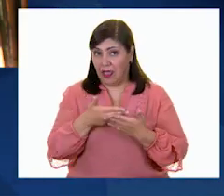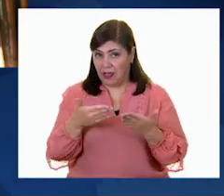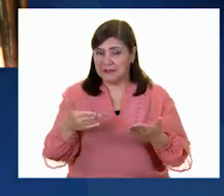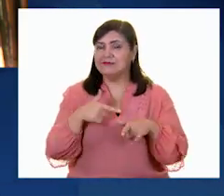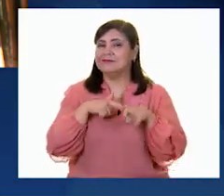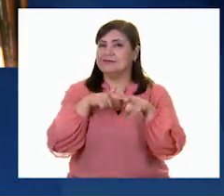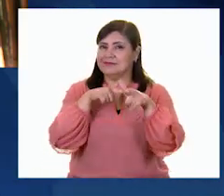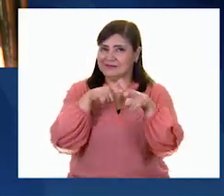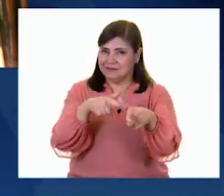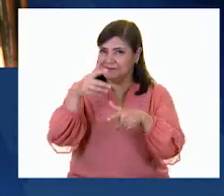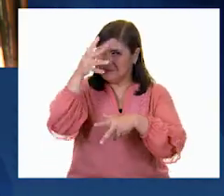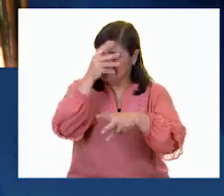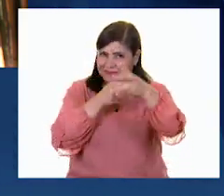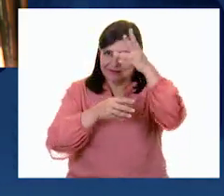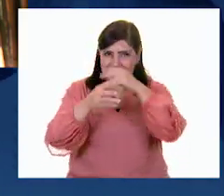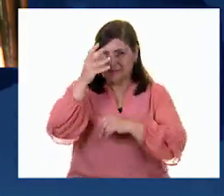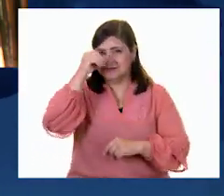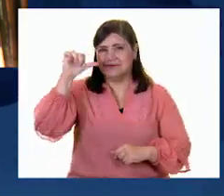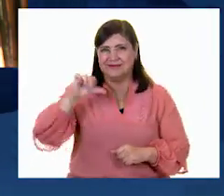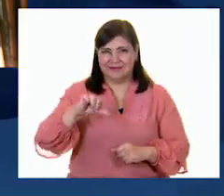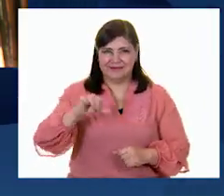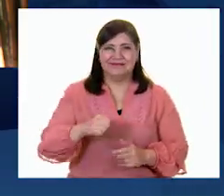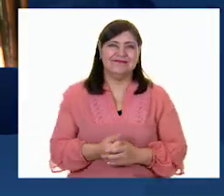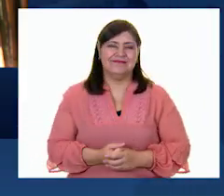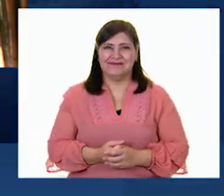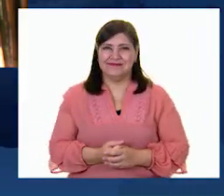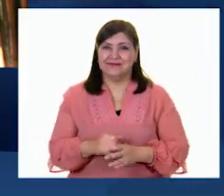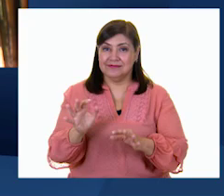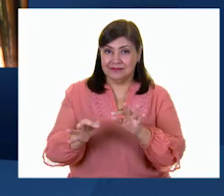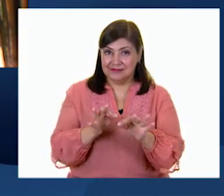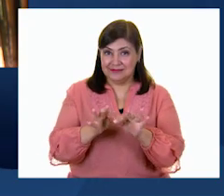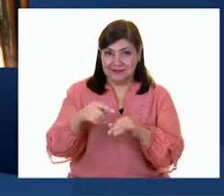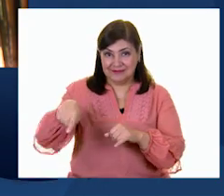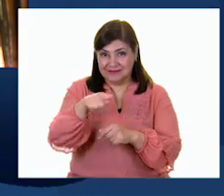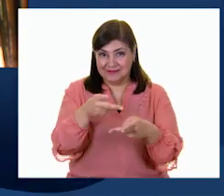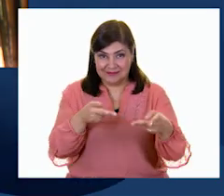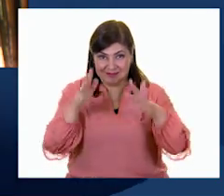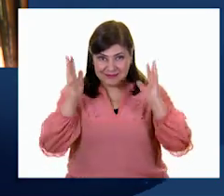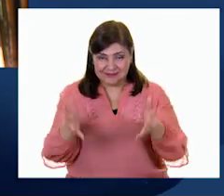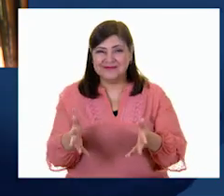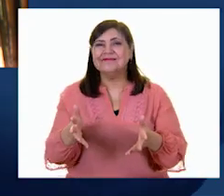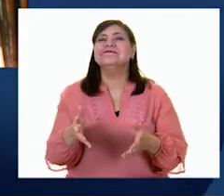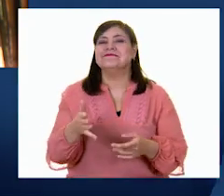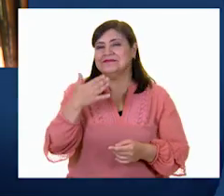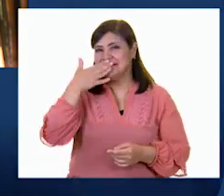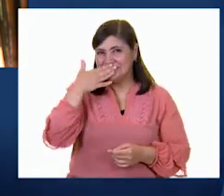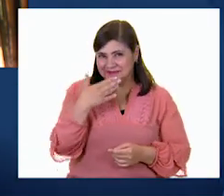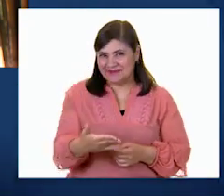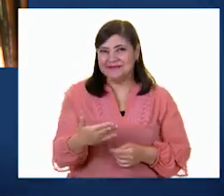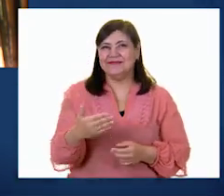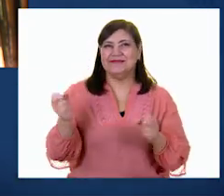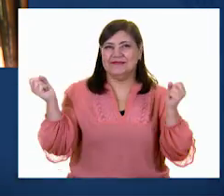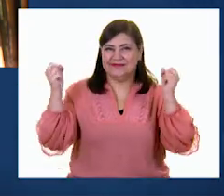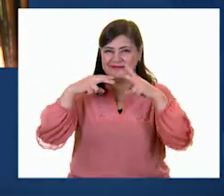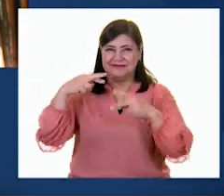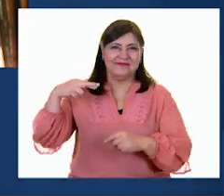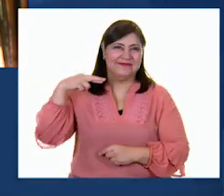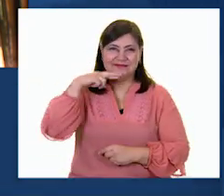es momento de seguir con el programa de hoy. ¿Listas? ¿Listos?